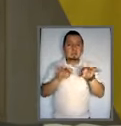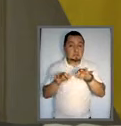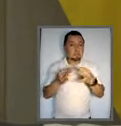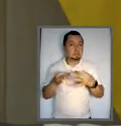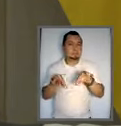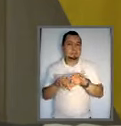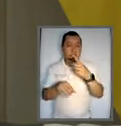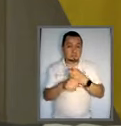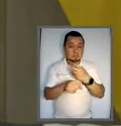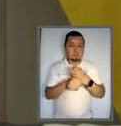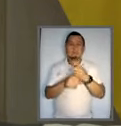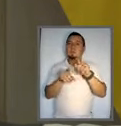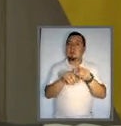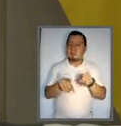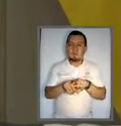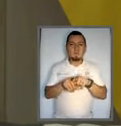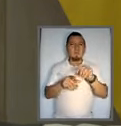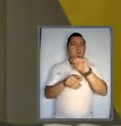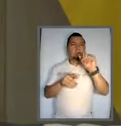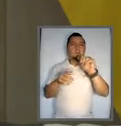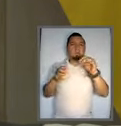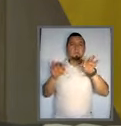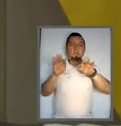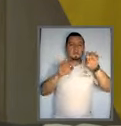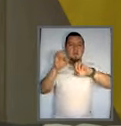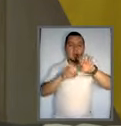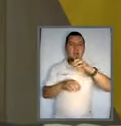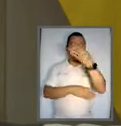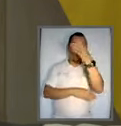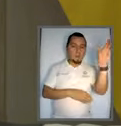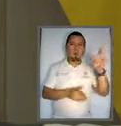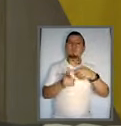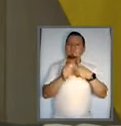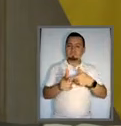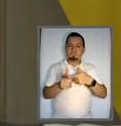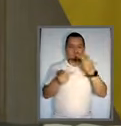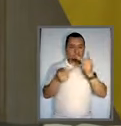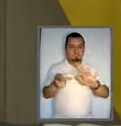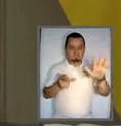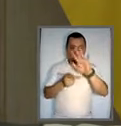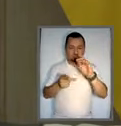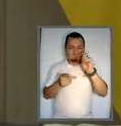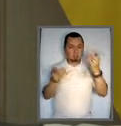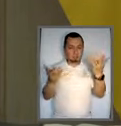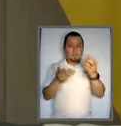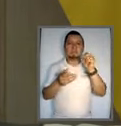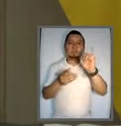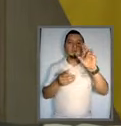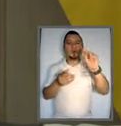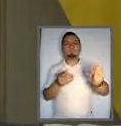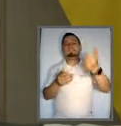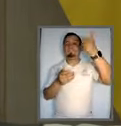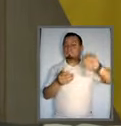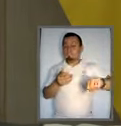secundario, y el sector primario también, la agroindustria y el campo van a tener también algunos avances